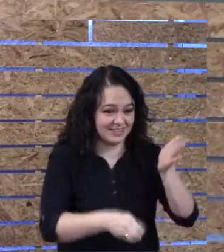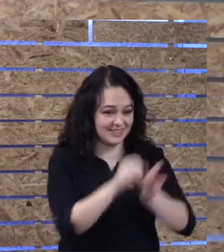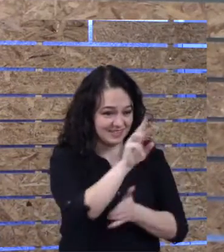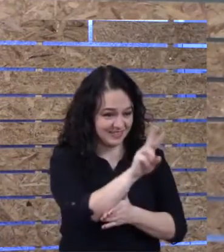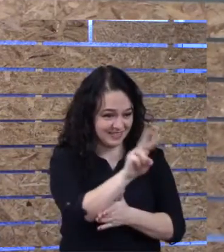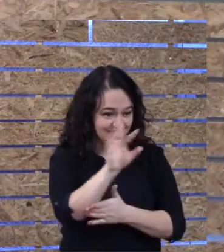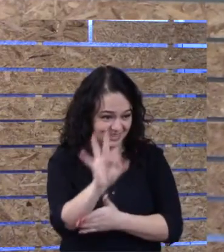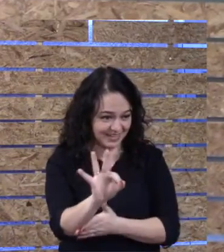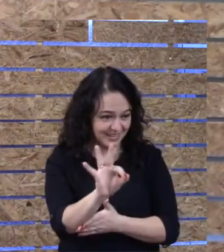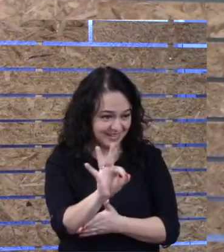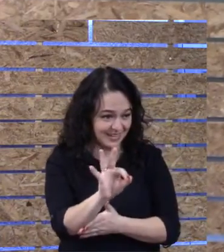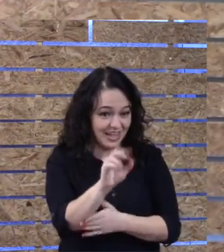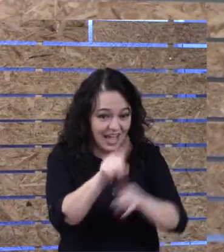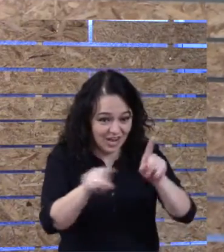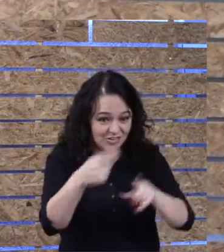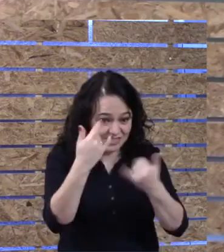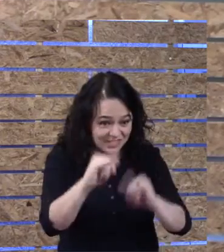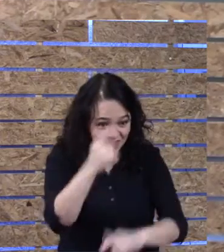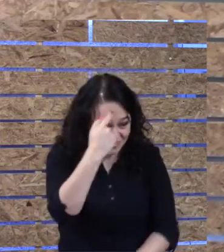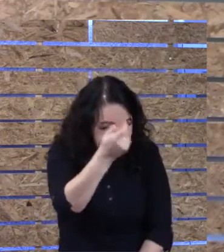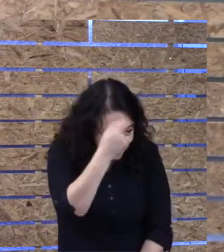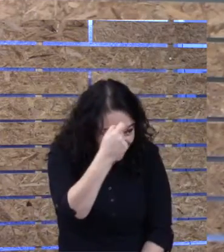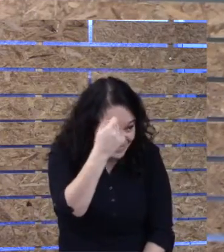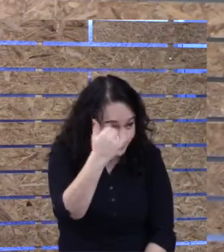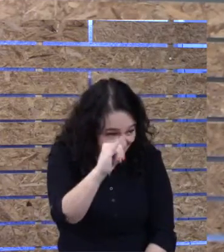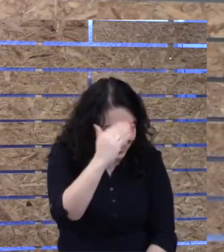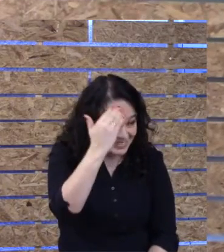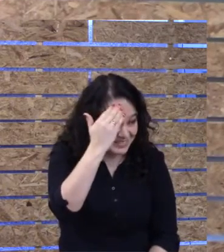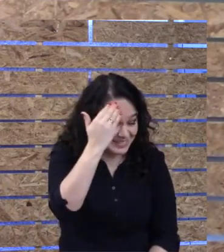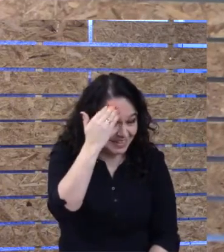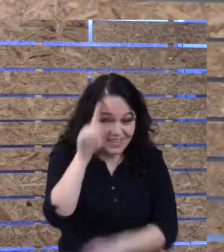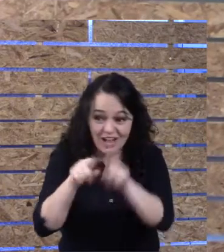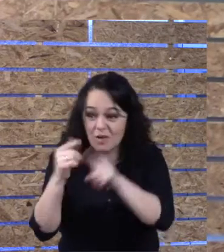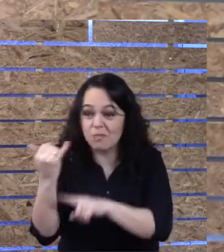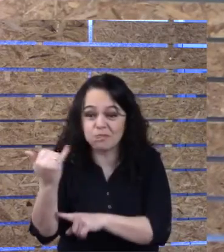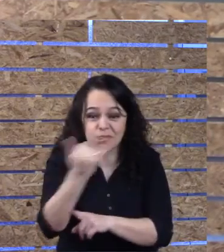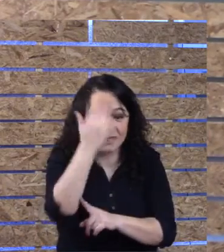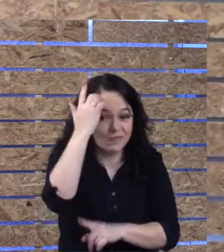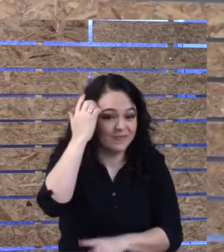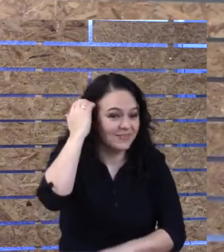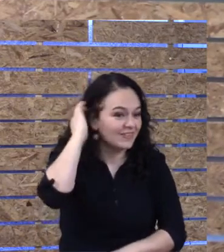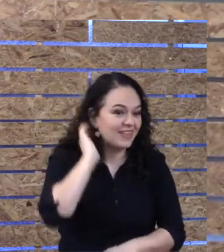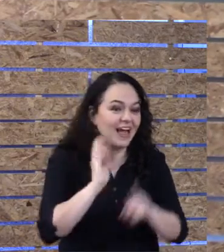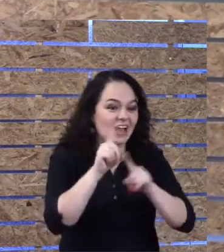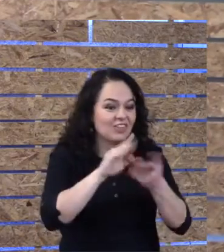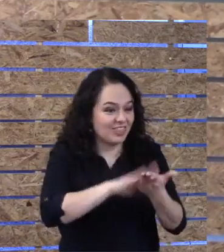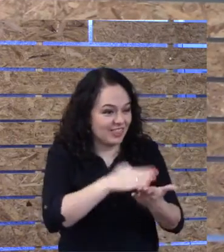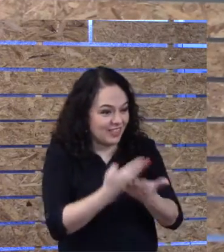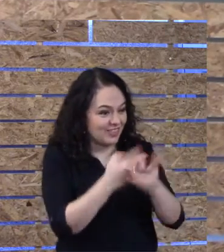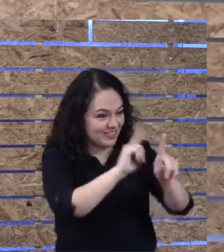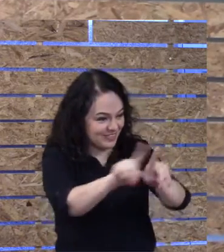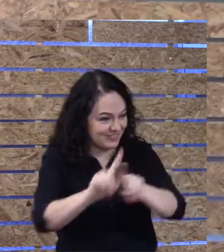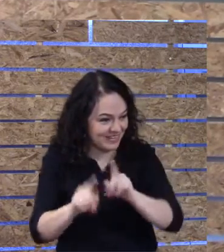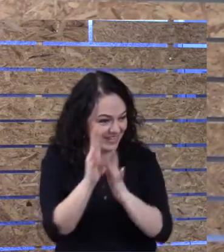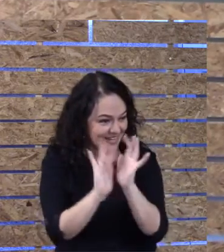¿Podría preguntar quiénes se lo saben de memoria? Okay. ¿En qué versión te lo sabes de memoria?